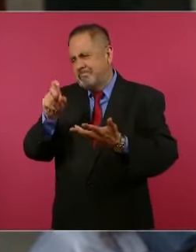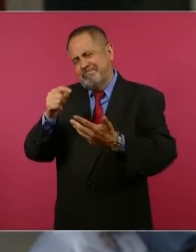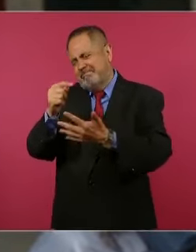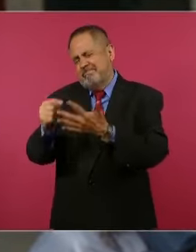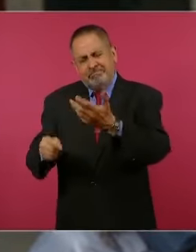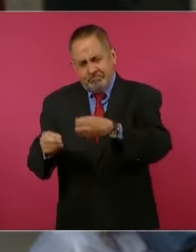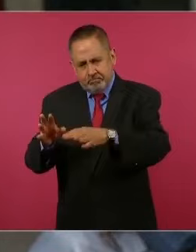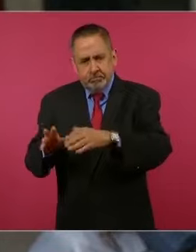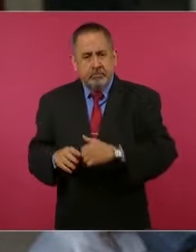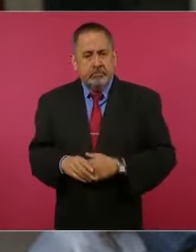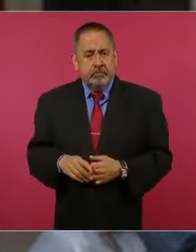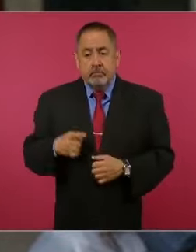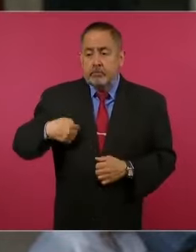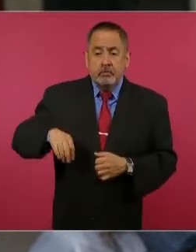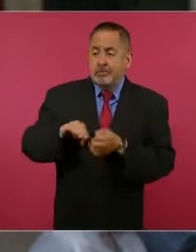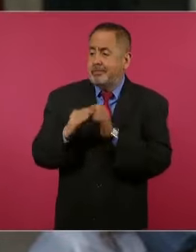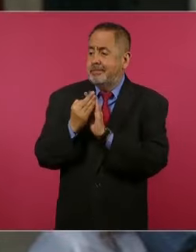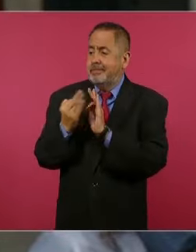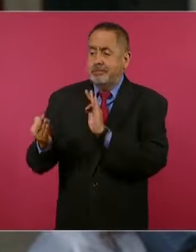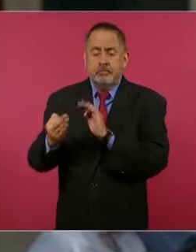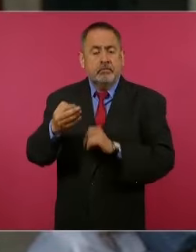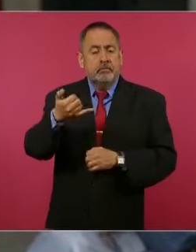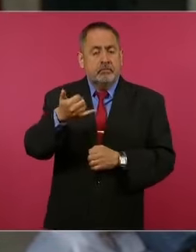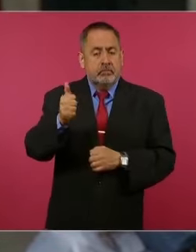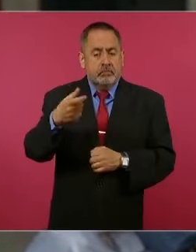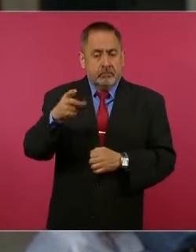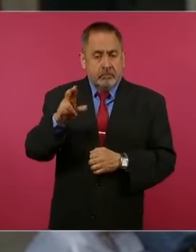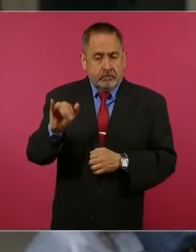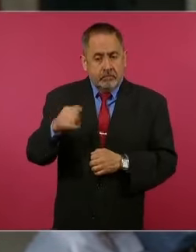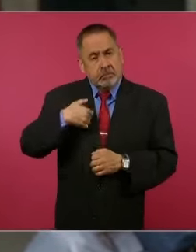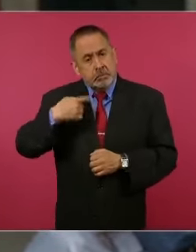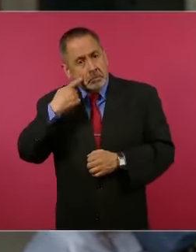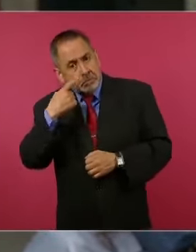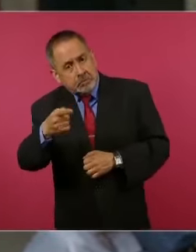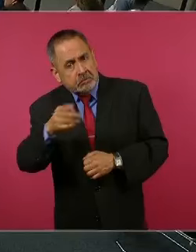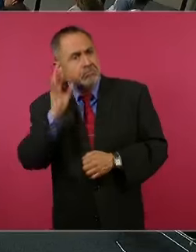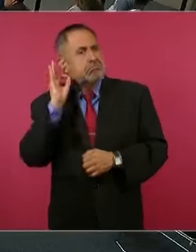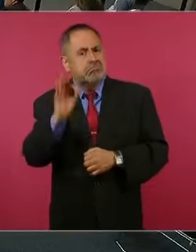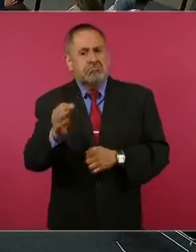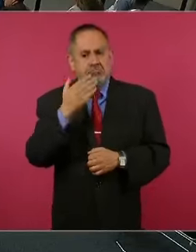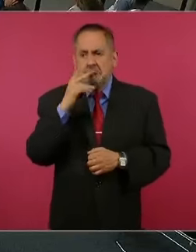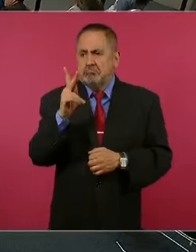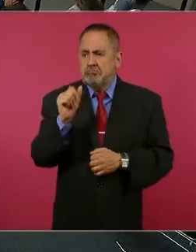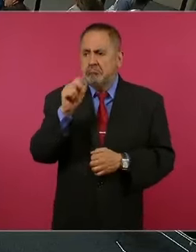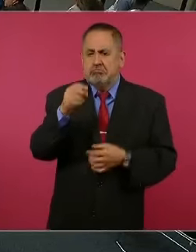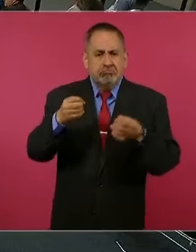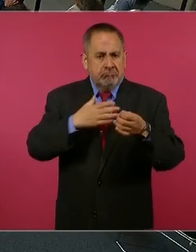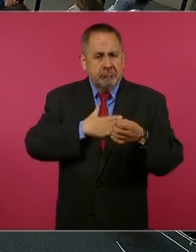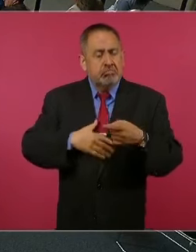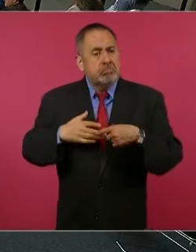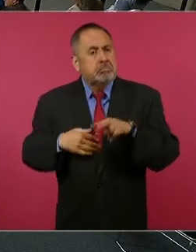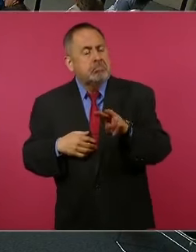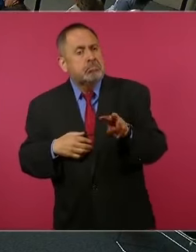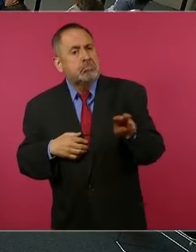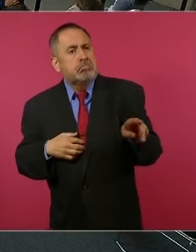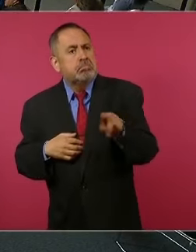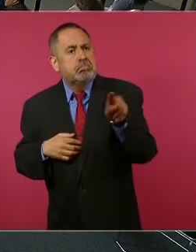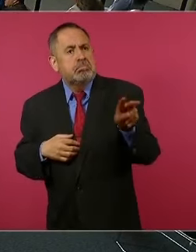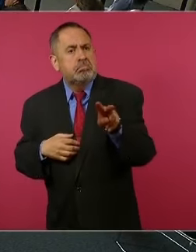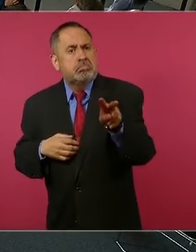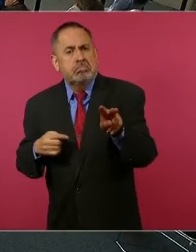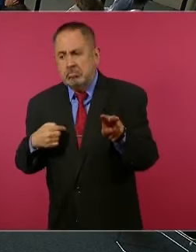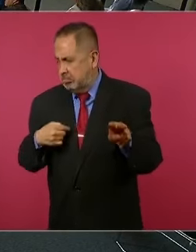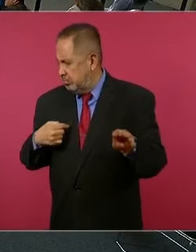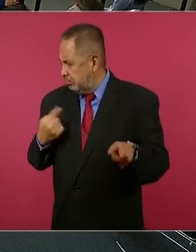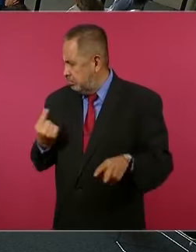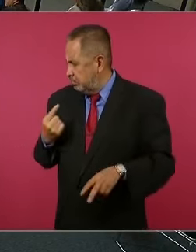otras cosas ellos me dicen somos vecinos de los jais vimos Cómo se hizo todo el tema del plan de justicia y pues nosotros no más vimos pasar las cosas por